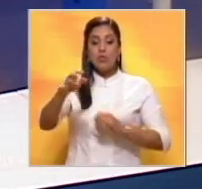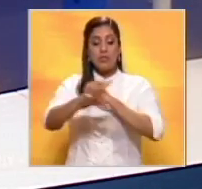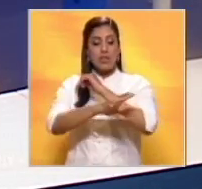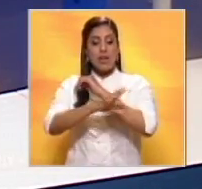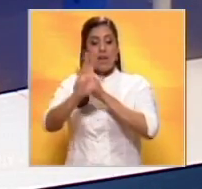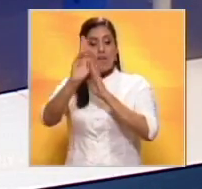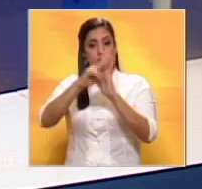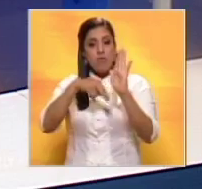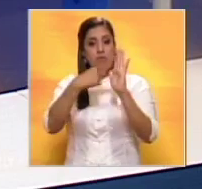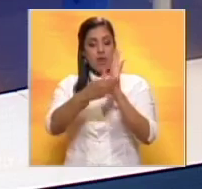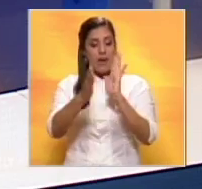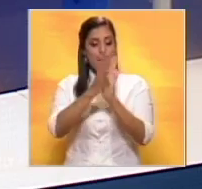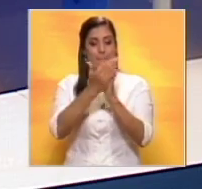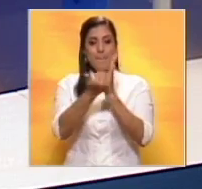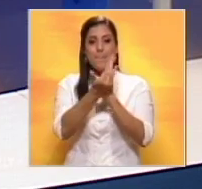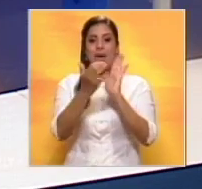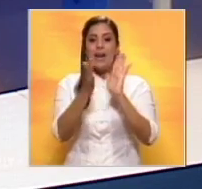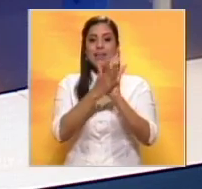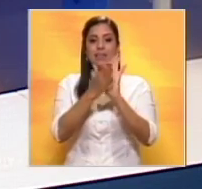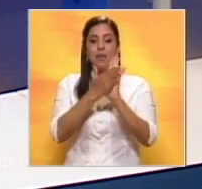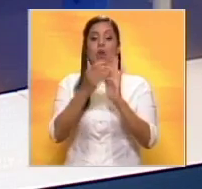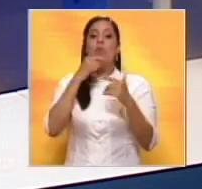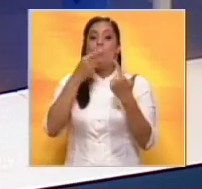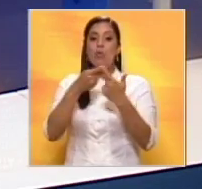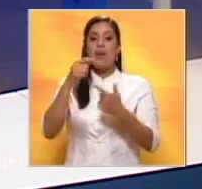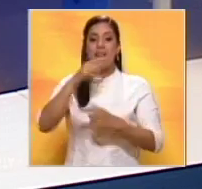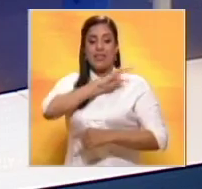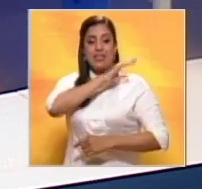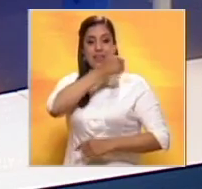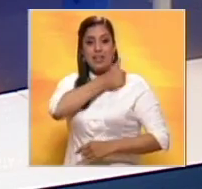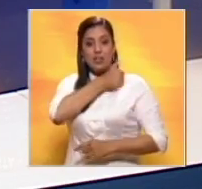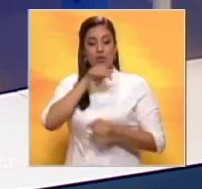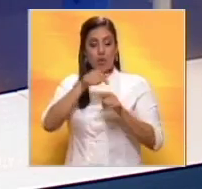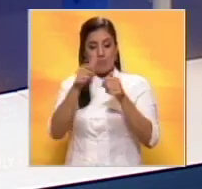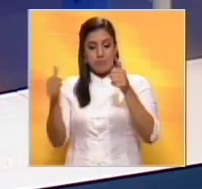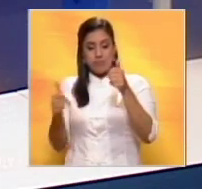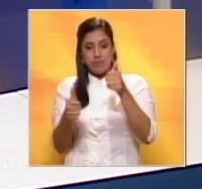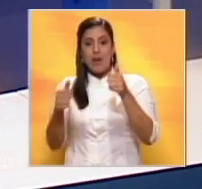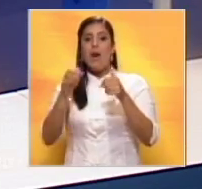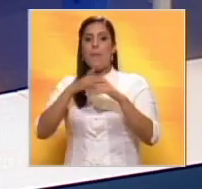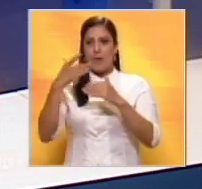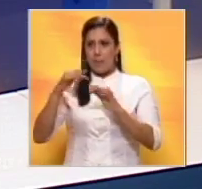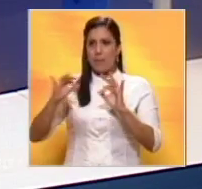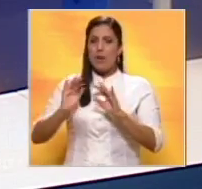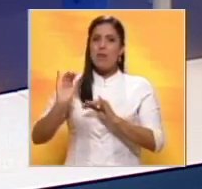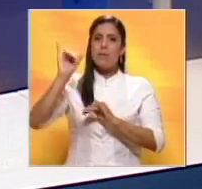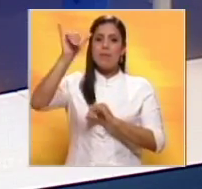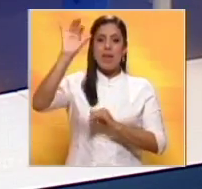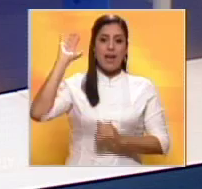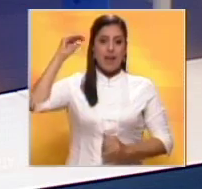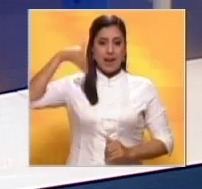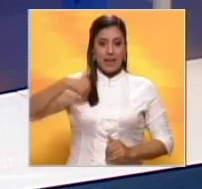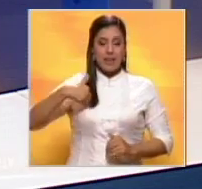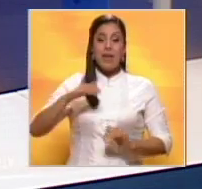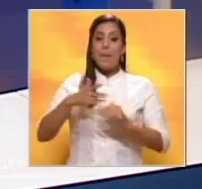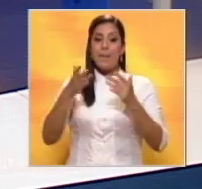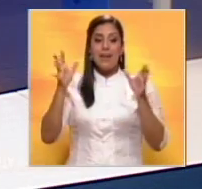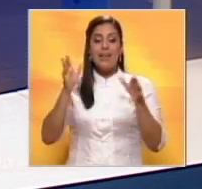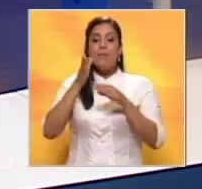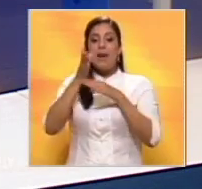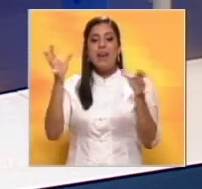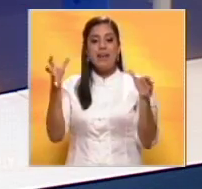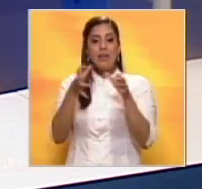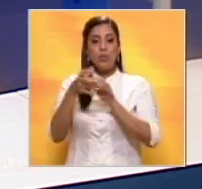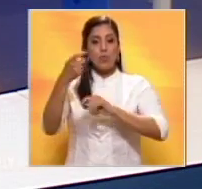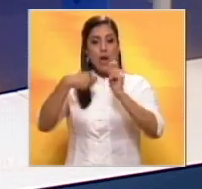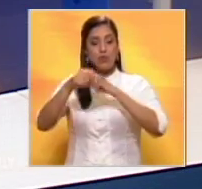anulación del pasaporte del director de actuación procesal del Ministerio Público, Zair Mundaray, quien pretendía viajar a Argentina para asistir a la reunión de